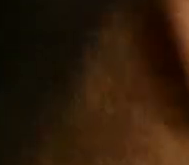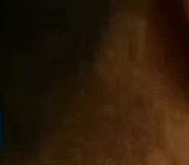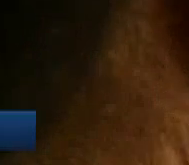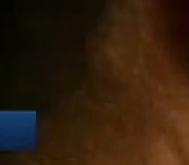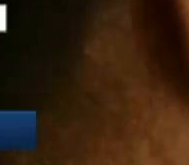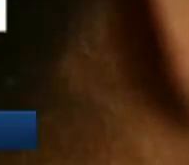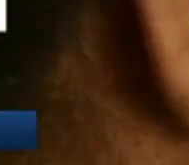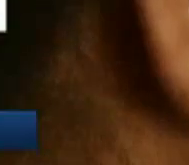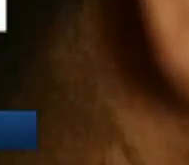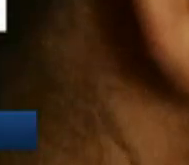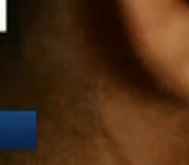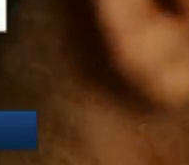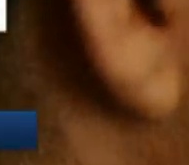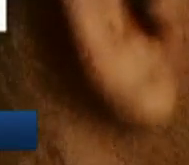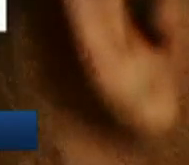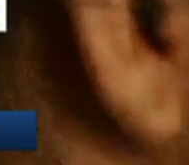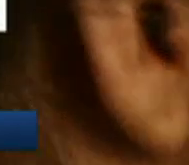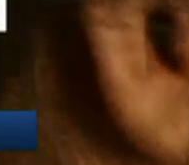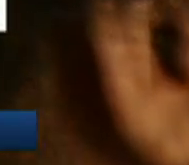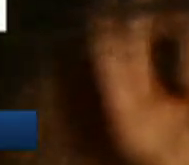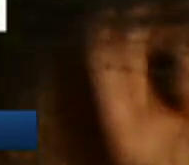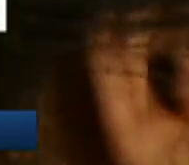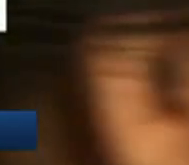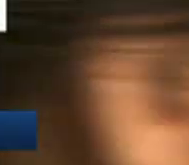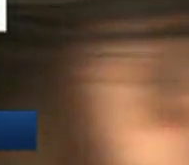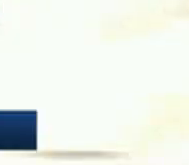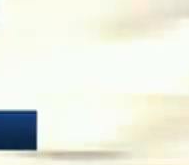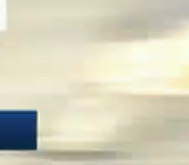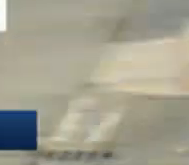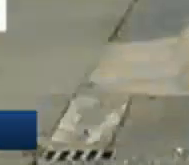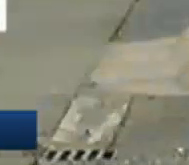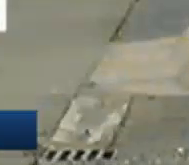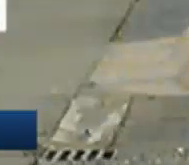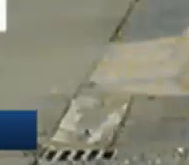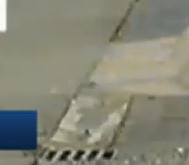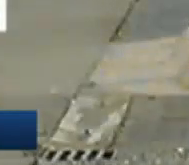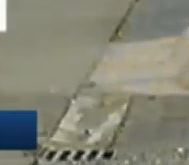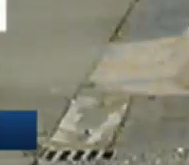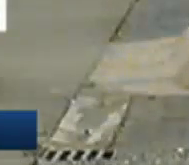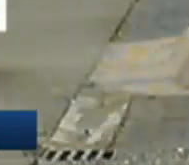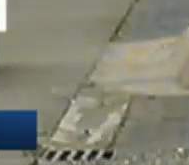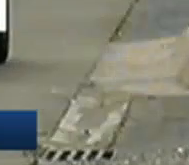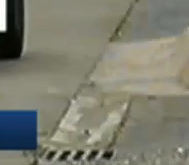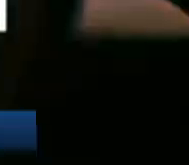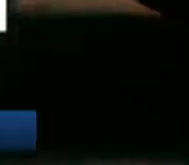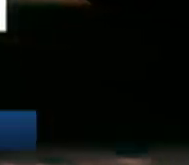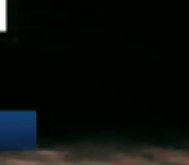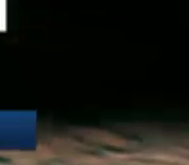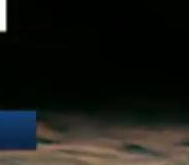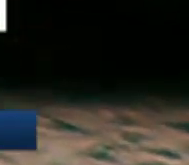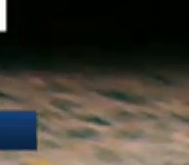Jóvenes mujeres denunciaron haber sido víctimas de secuestro exprés y abuso.